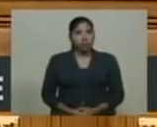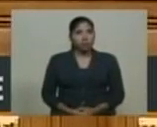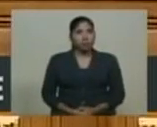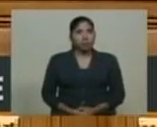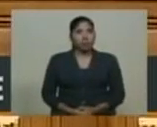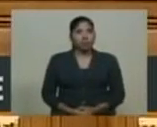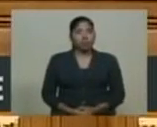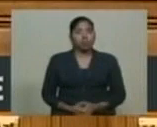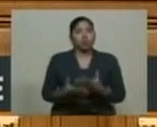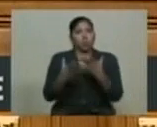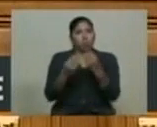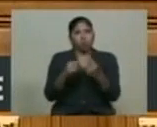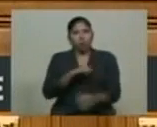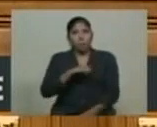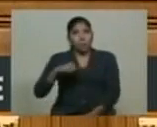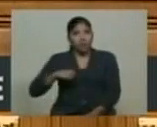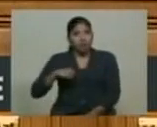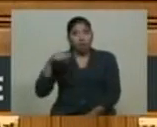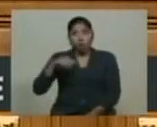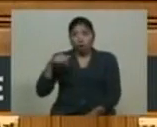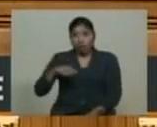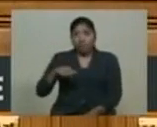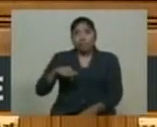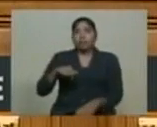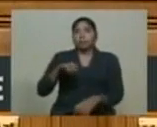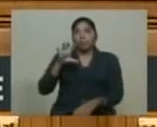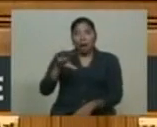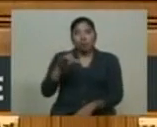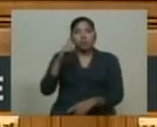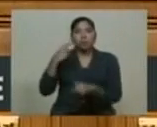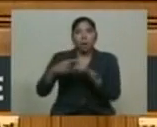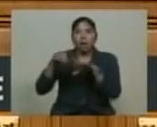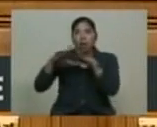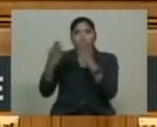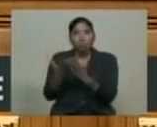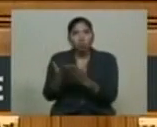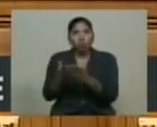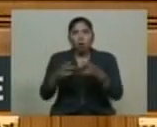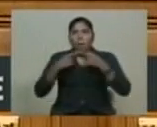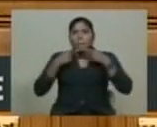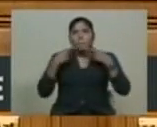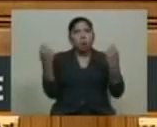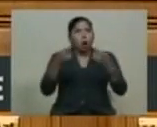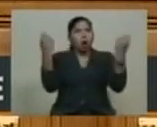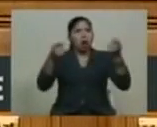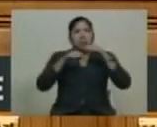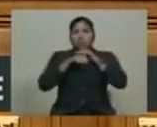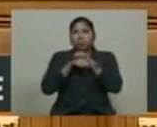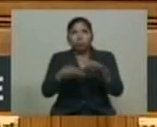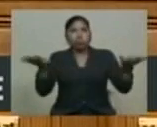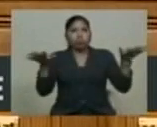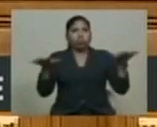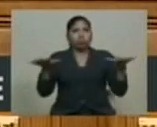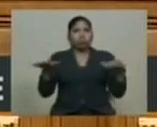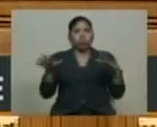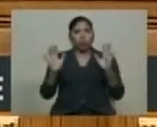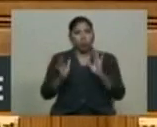Medios y redes privados del país y el mundo lo han publicado como una miscelánea de fin de